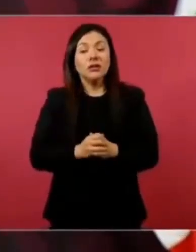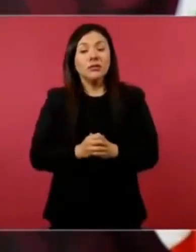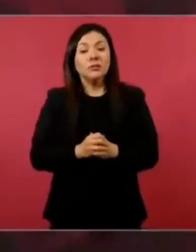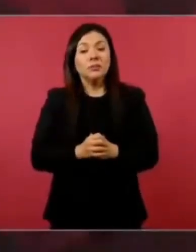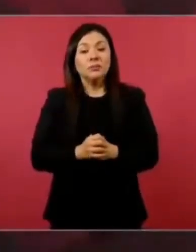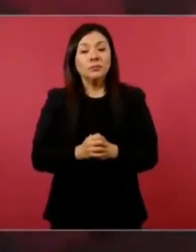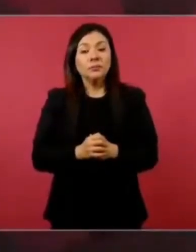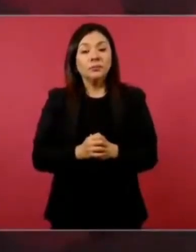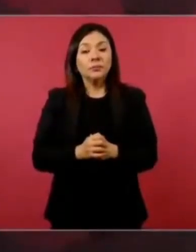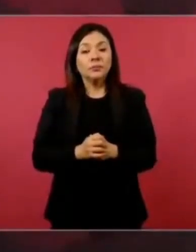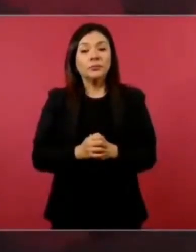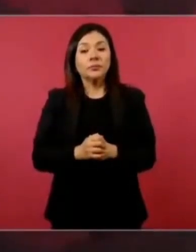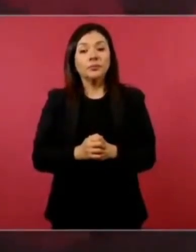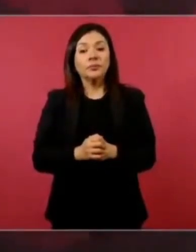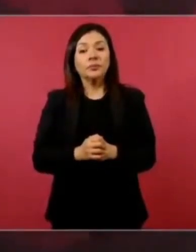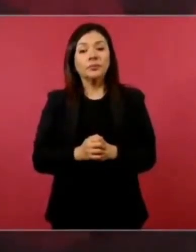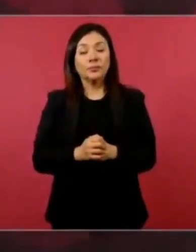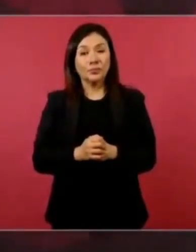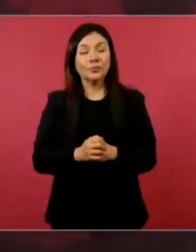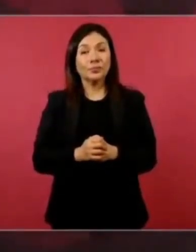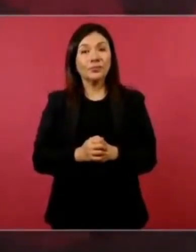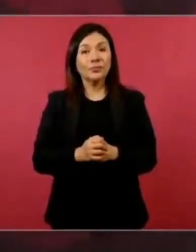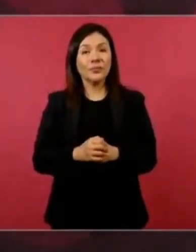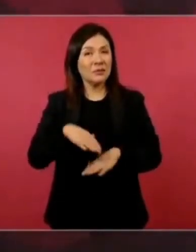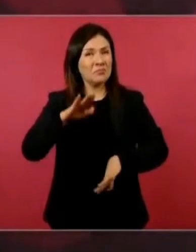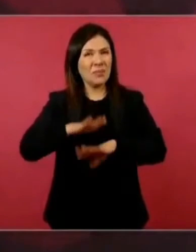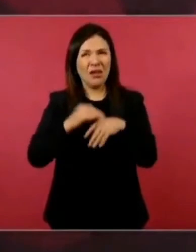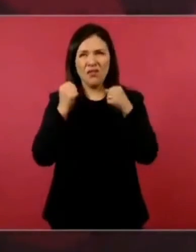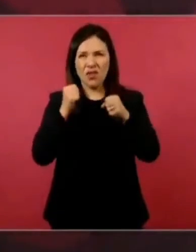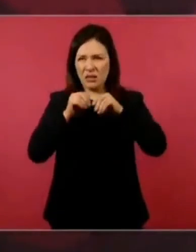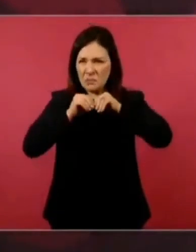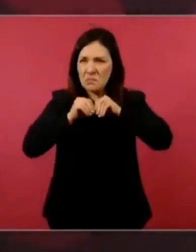amplia en redes sociales